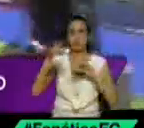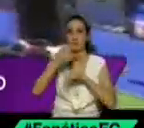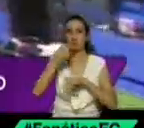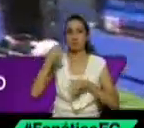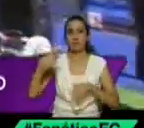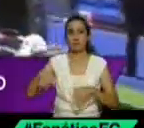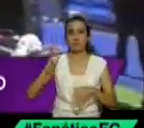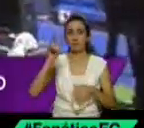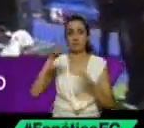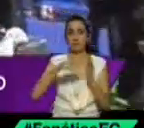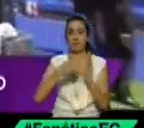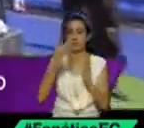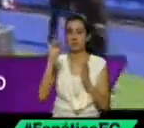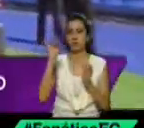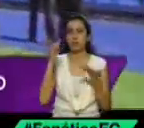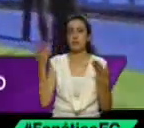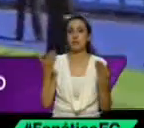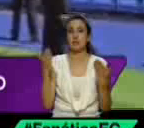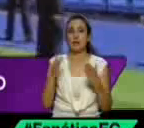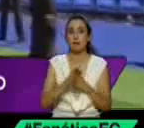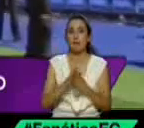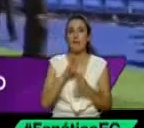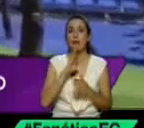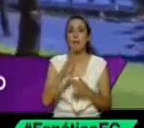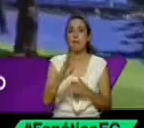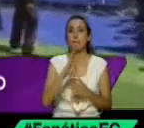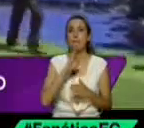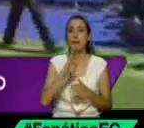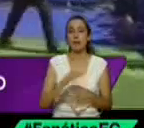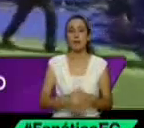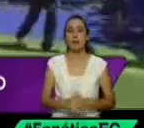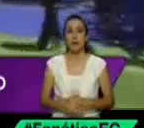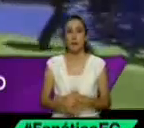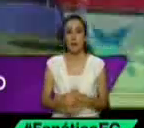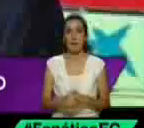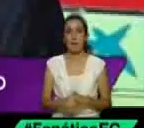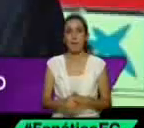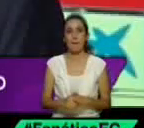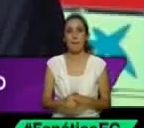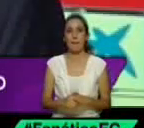2018, defendiendo a la selección de Bélgica. Tenemos declaraciones.